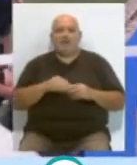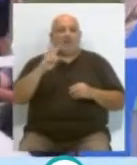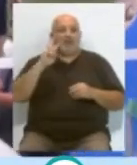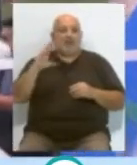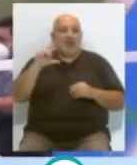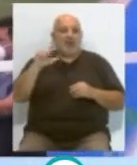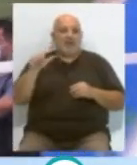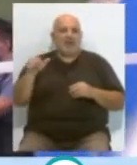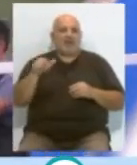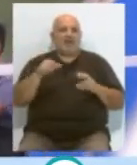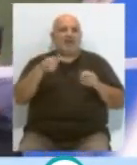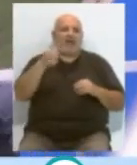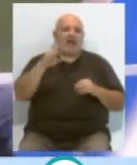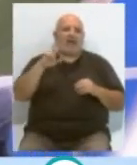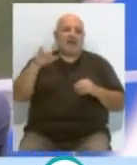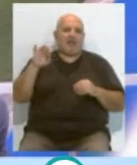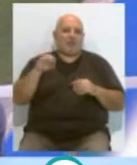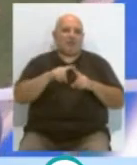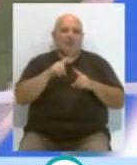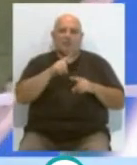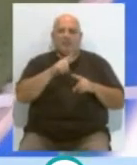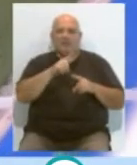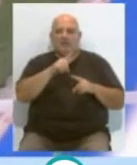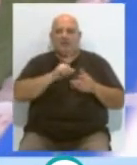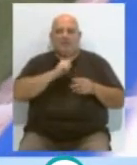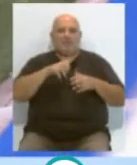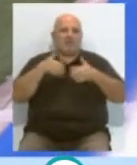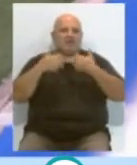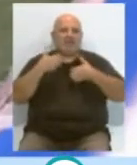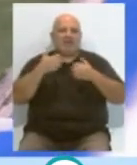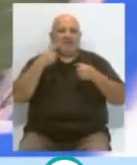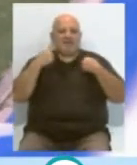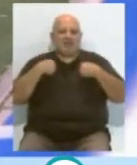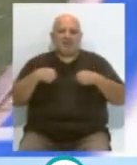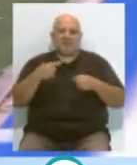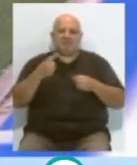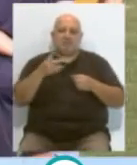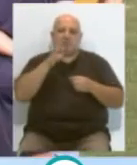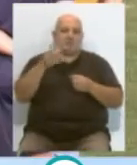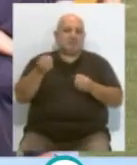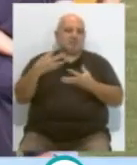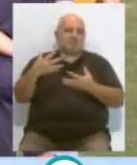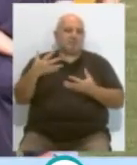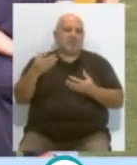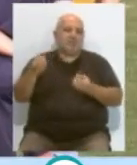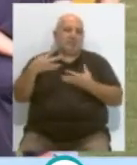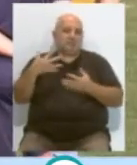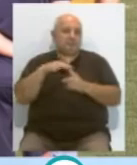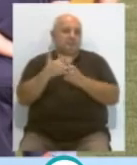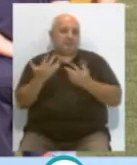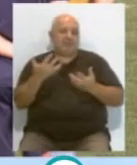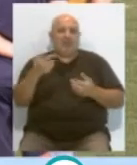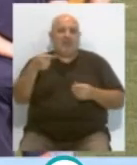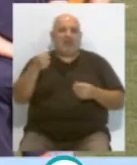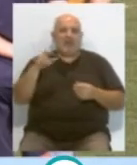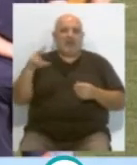Cala y con Jonander Garrido, que tendría algunas molestias físicas, no ha querido tampoco, porque Jonander